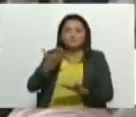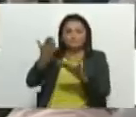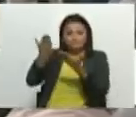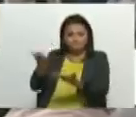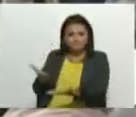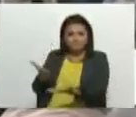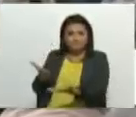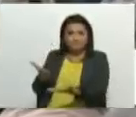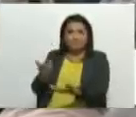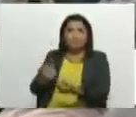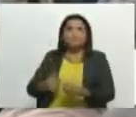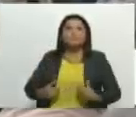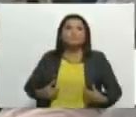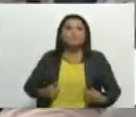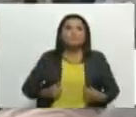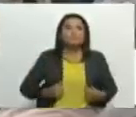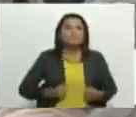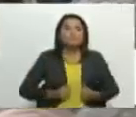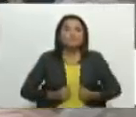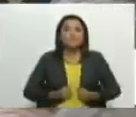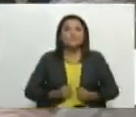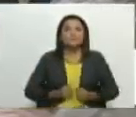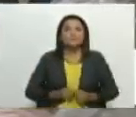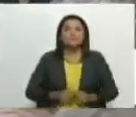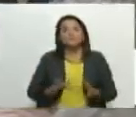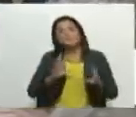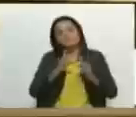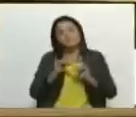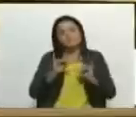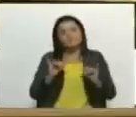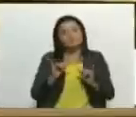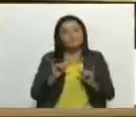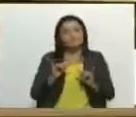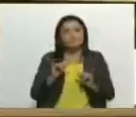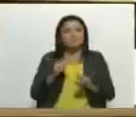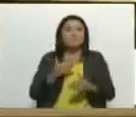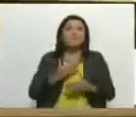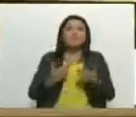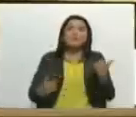ciudadano, sujeto. Es todo, ciudadano presidente.